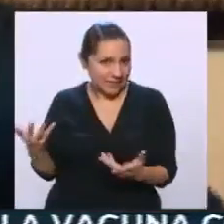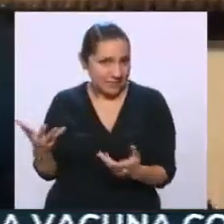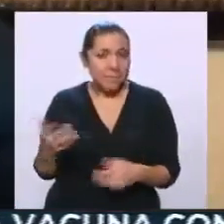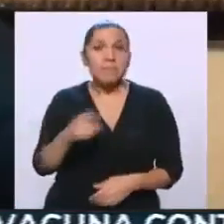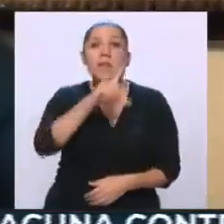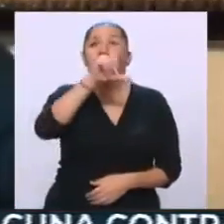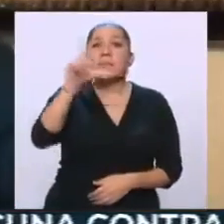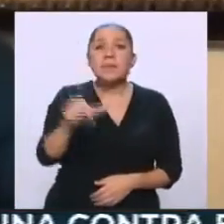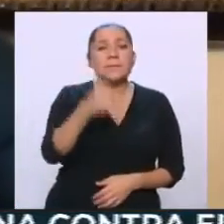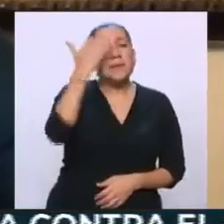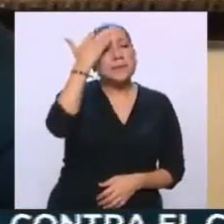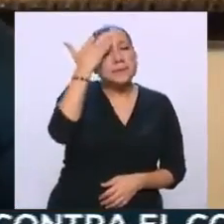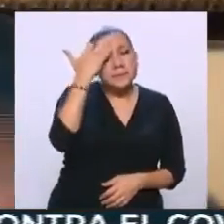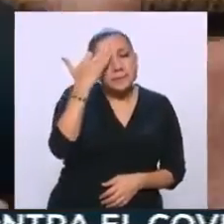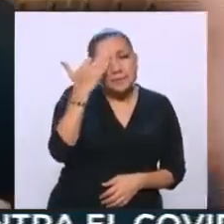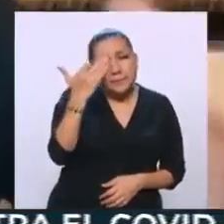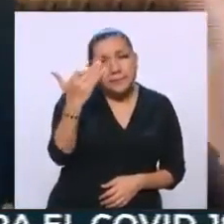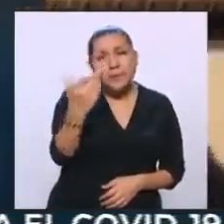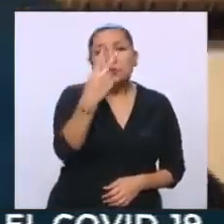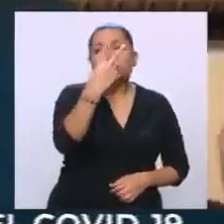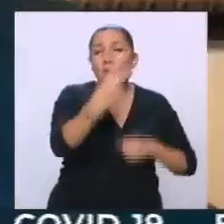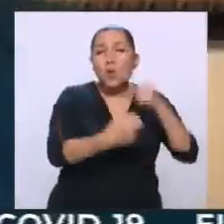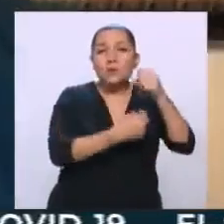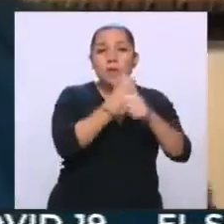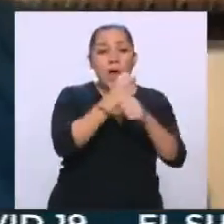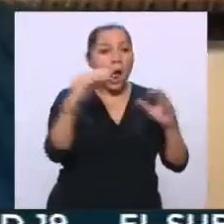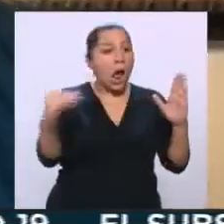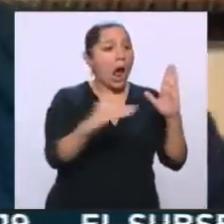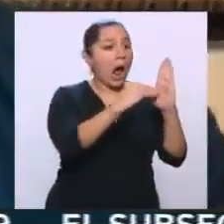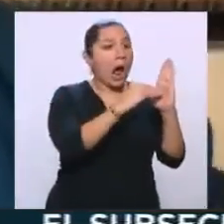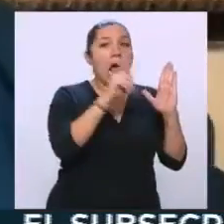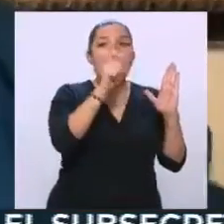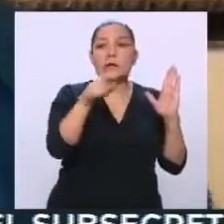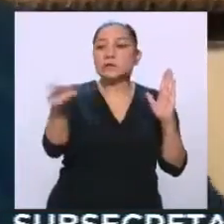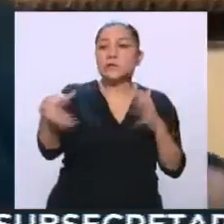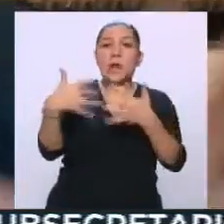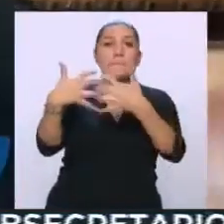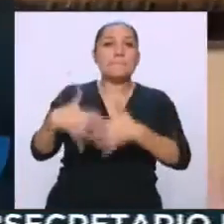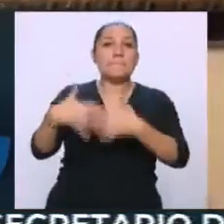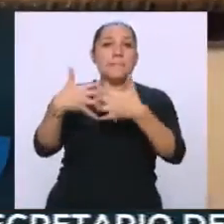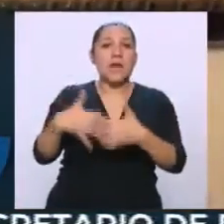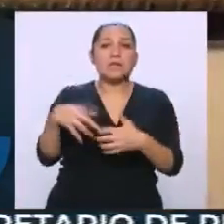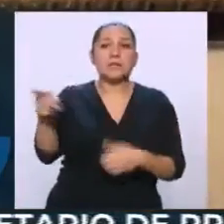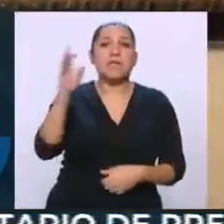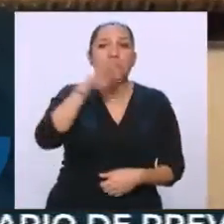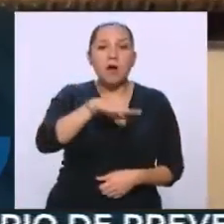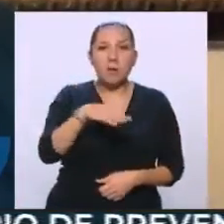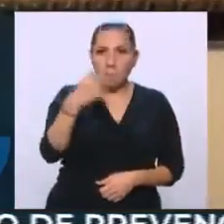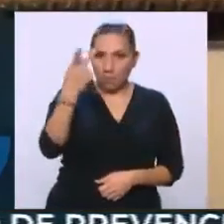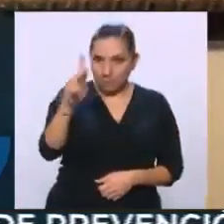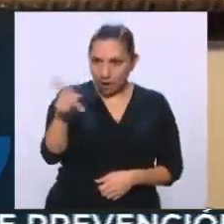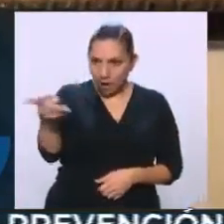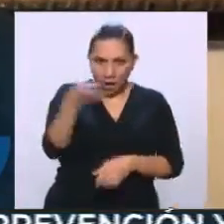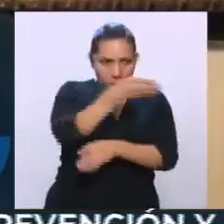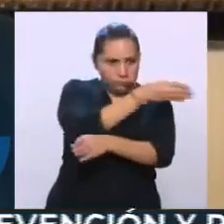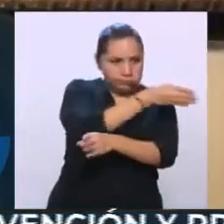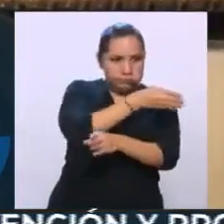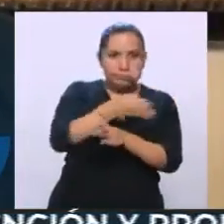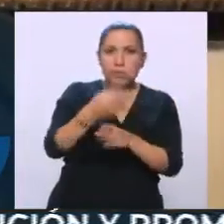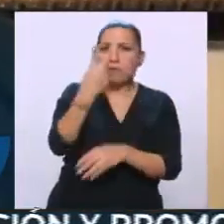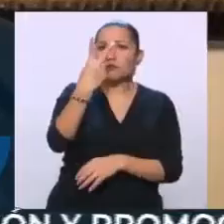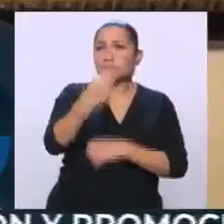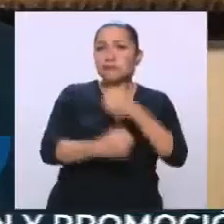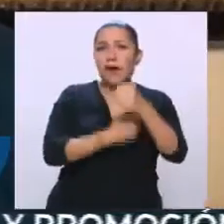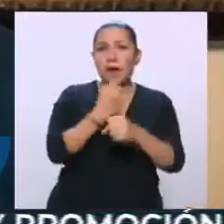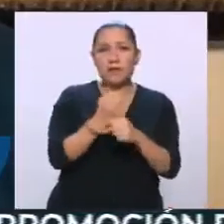lista de empresas fantasmas, por lo que los criminales pues obviamente actuaron durante 2 años con absoluta libertad. Y esto sin olvidar, por